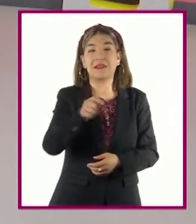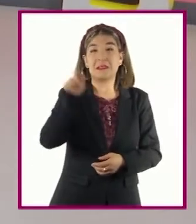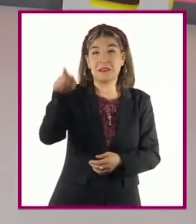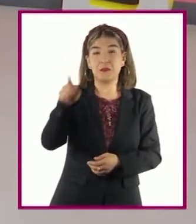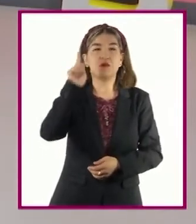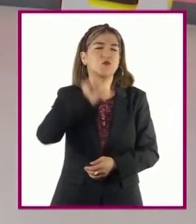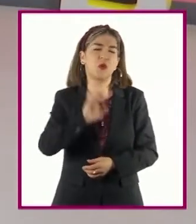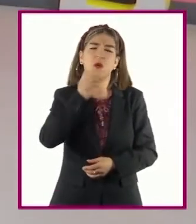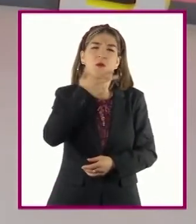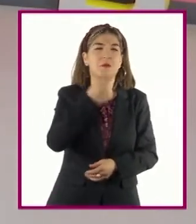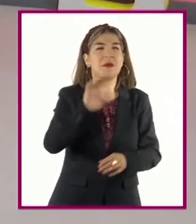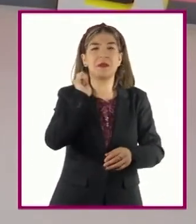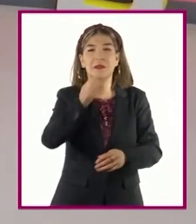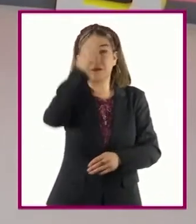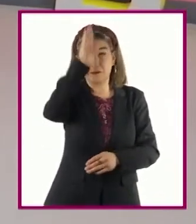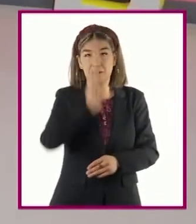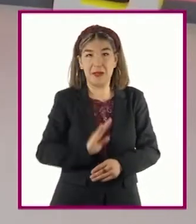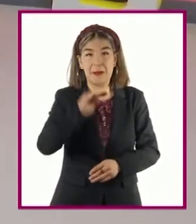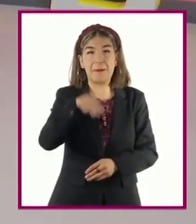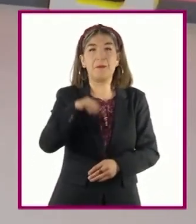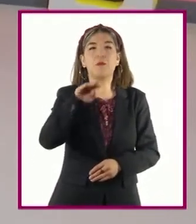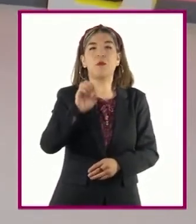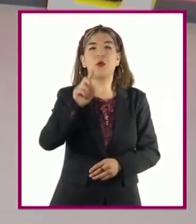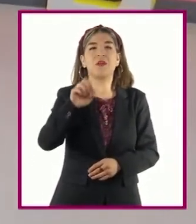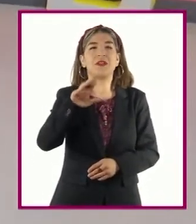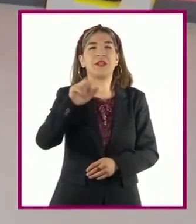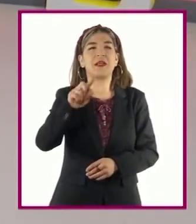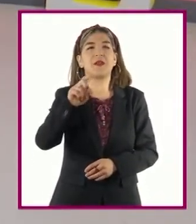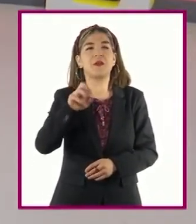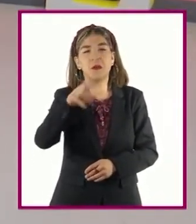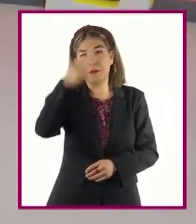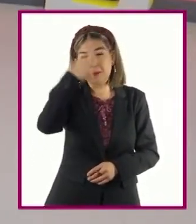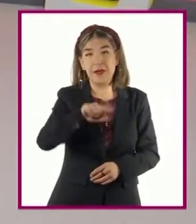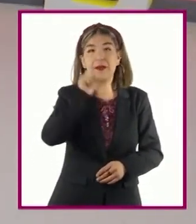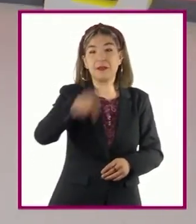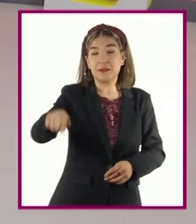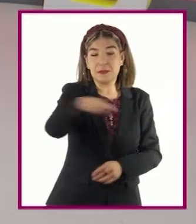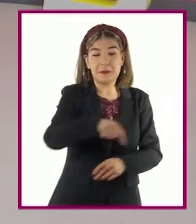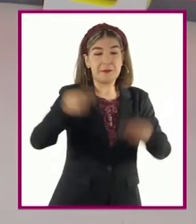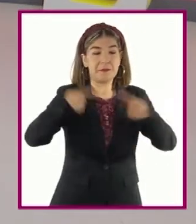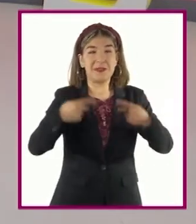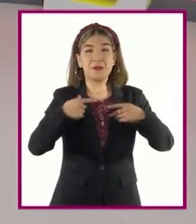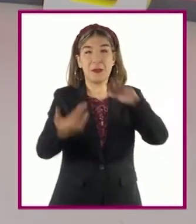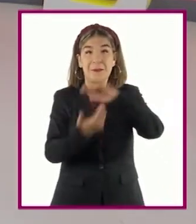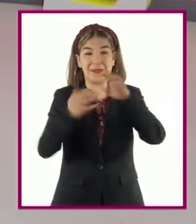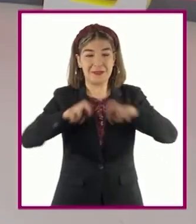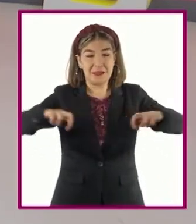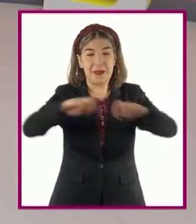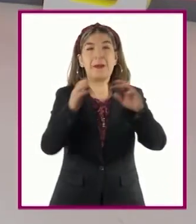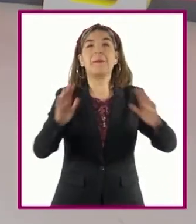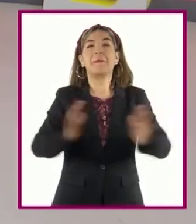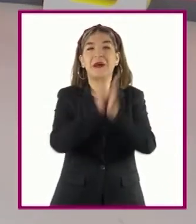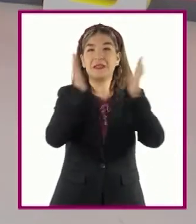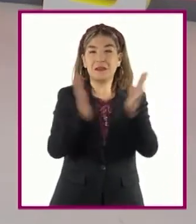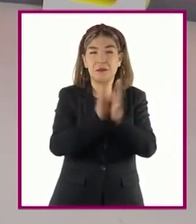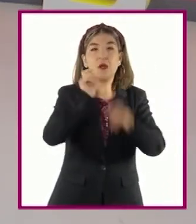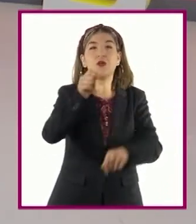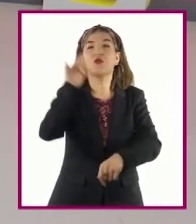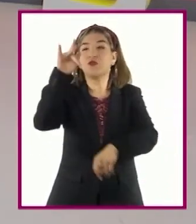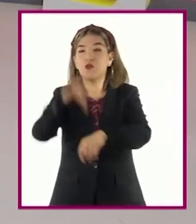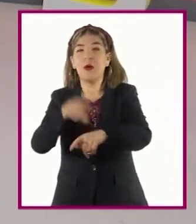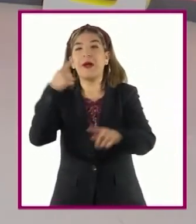o él quien otorga las pautas necesarias para que las y los participantes tengan un turno y expresen sus